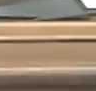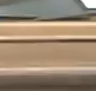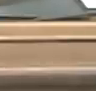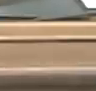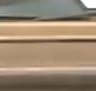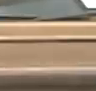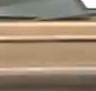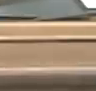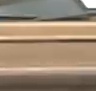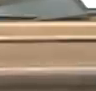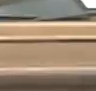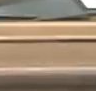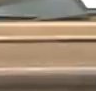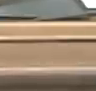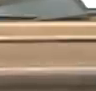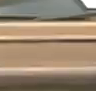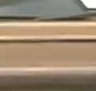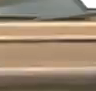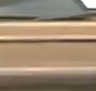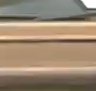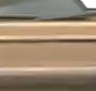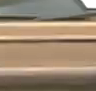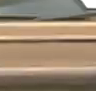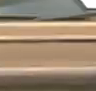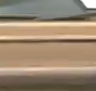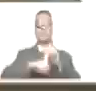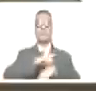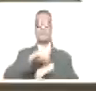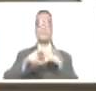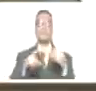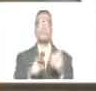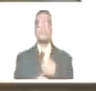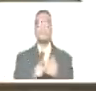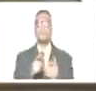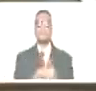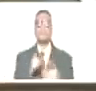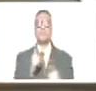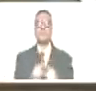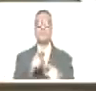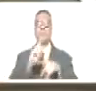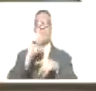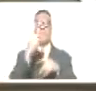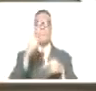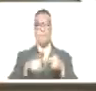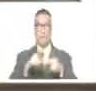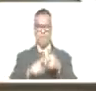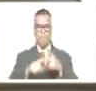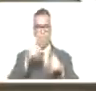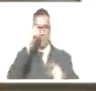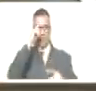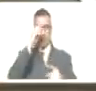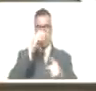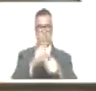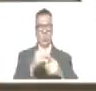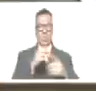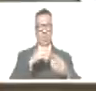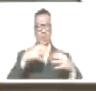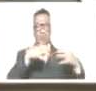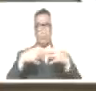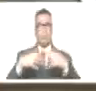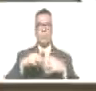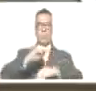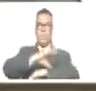permanente, promueven su defensa absoluta, siendo uno de sus principales objetivos el combate a la